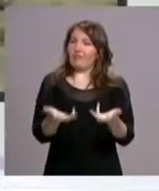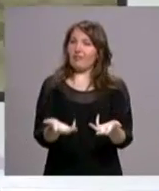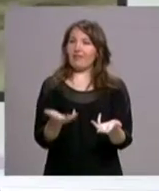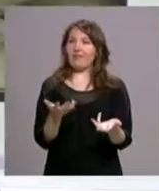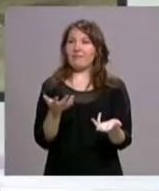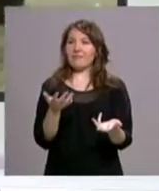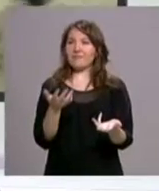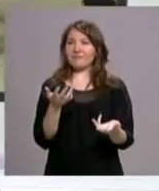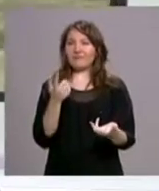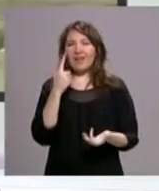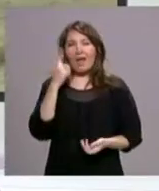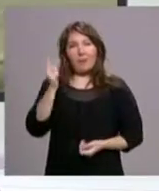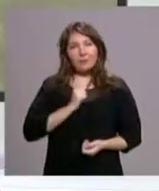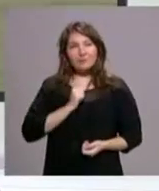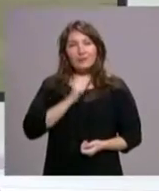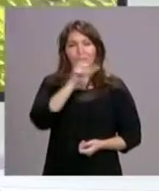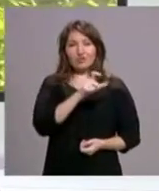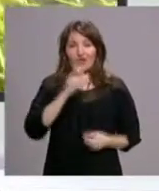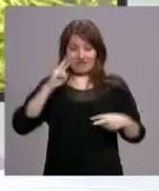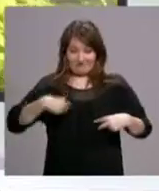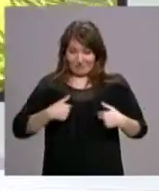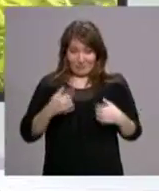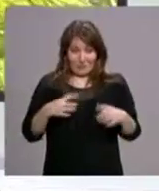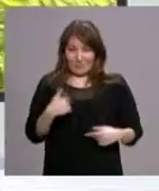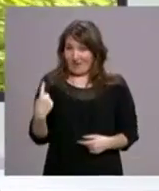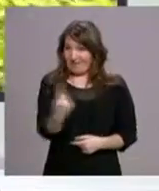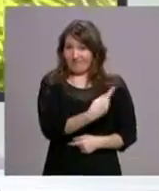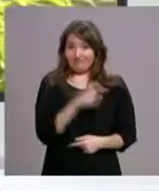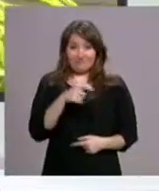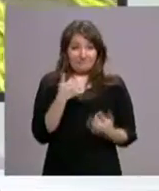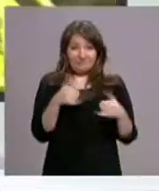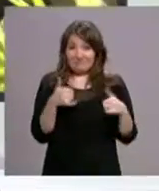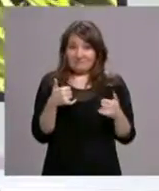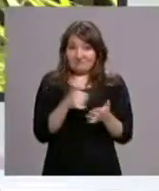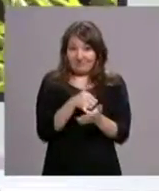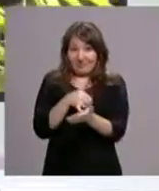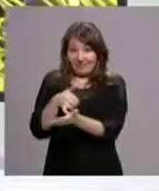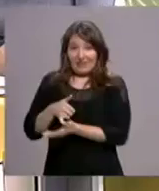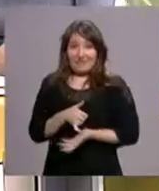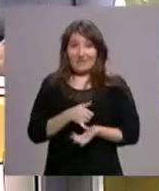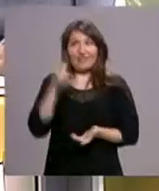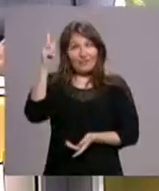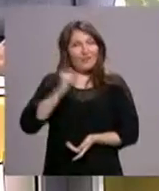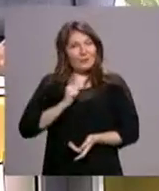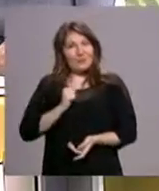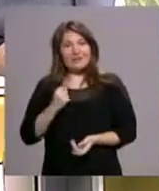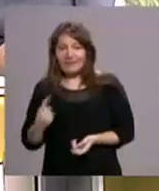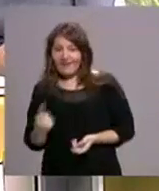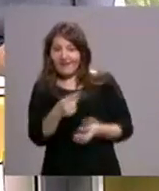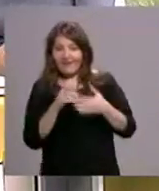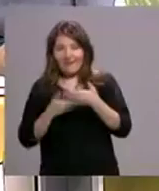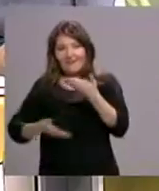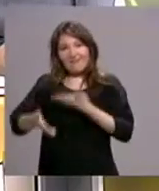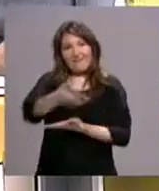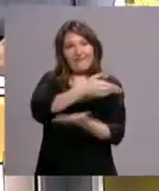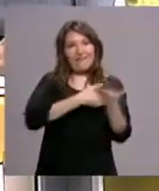pequeña gente frágil, personas frágiles, para con otras personas y con su fuerza, pues ser